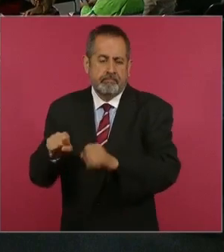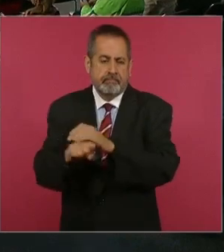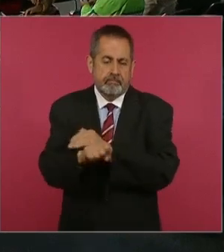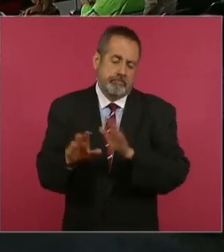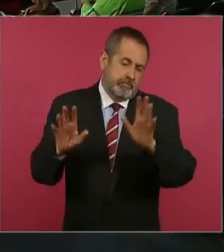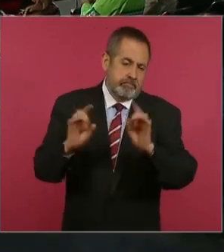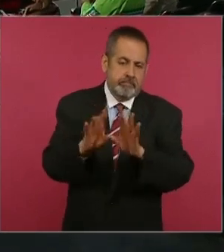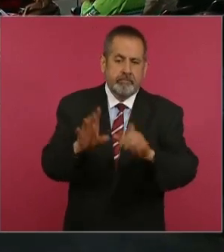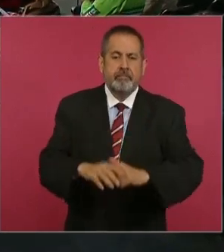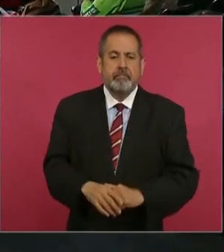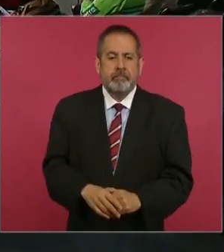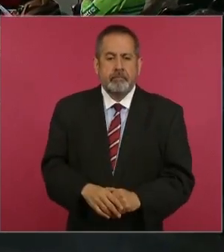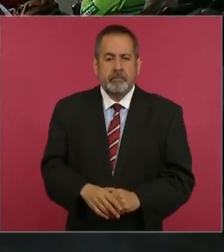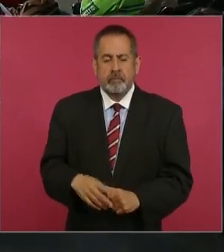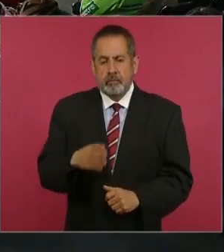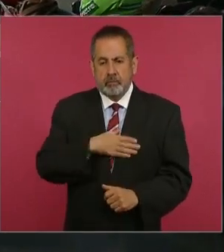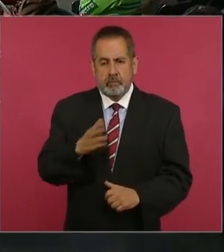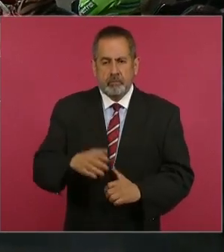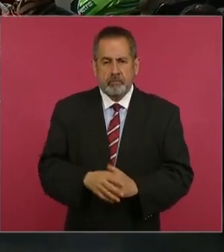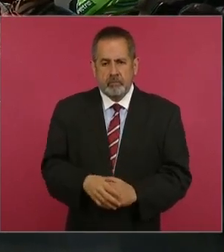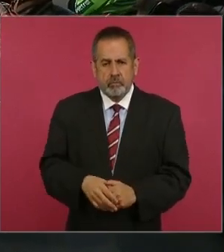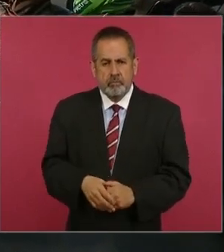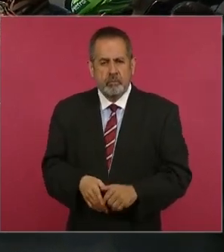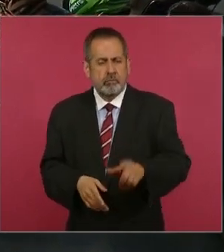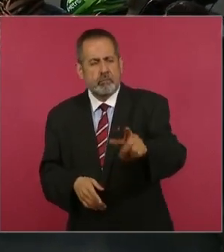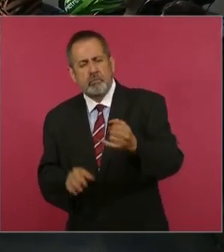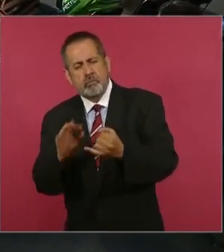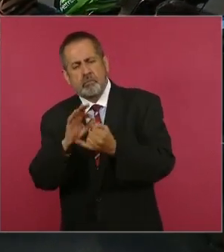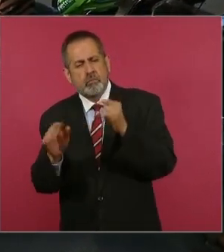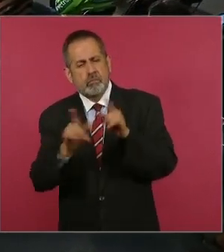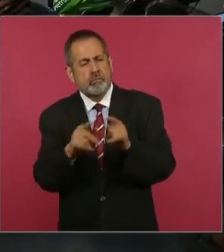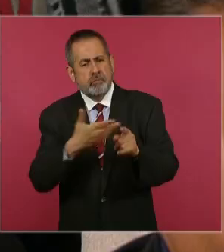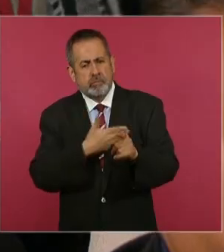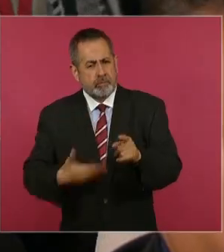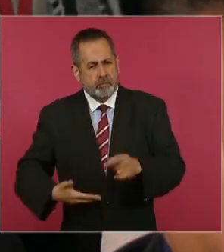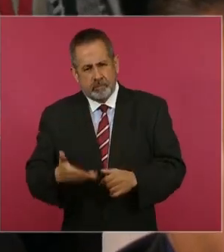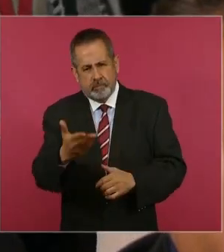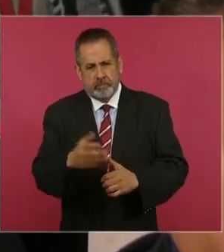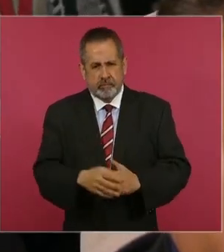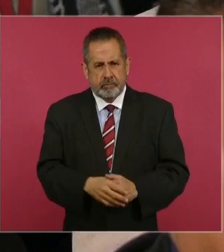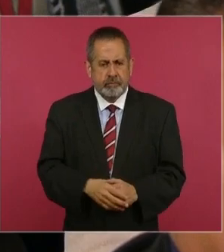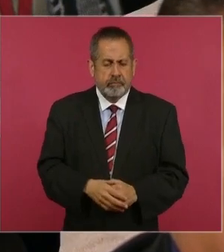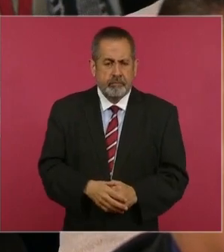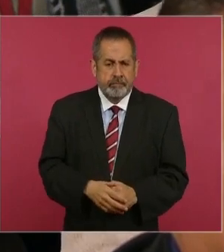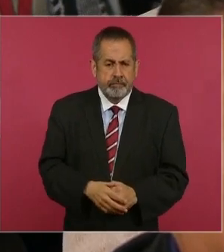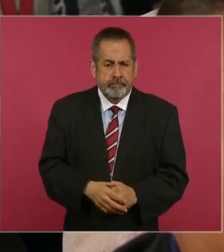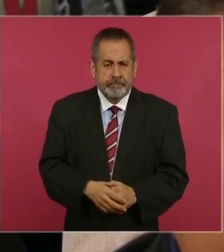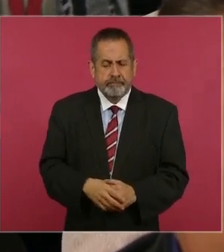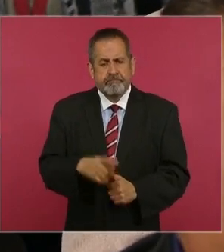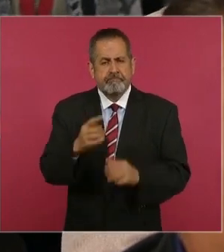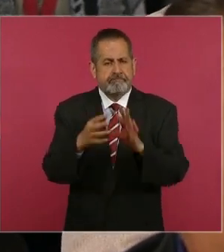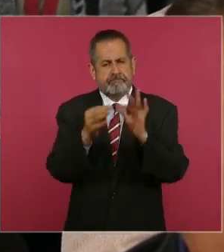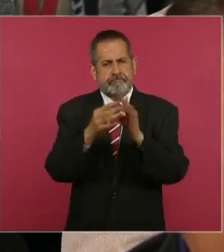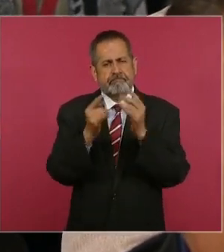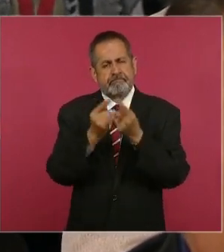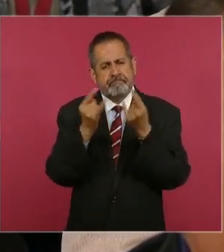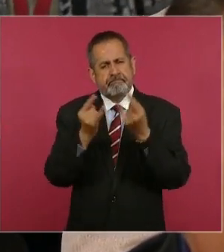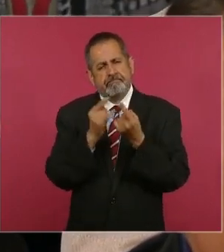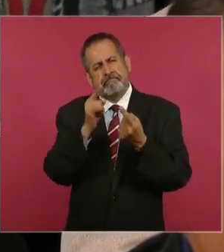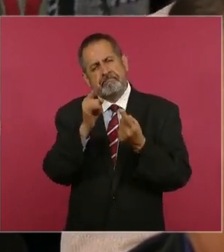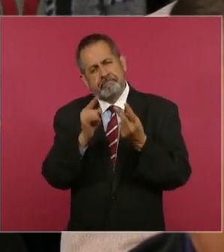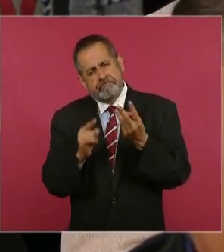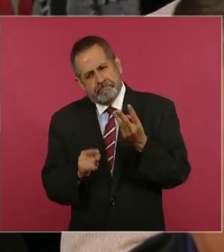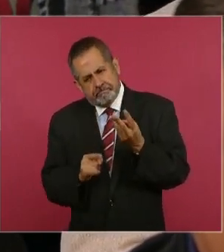gasa bueno presidente y finalmente Eh entonces bueno por por la narrativa y por lo que usted está